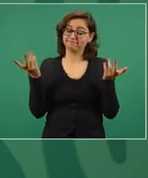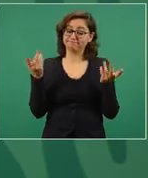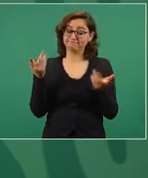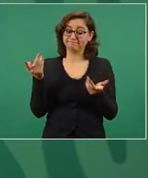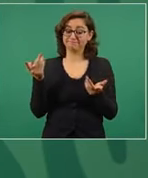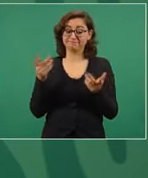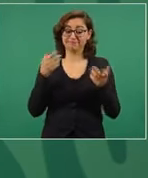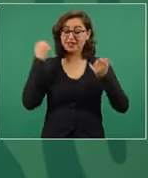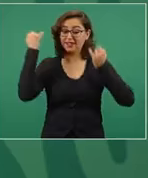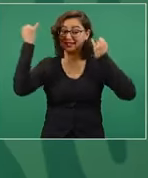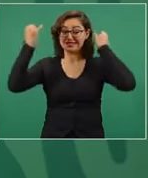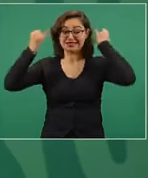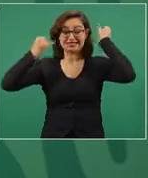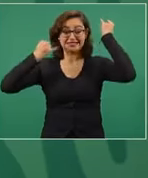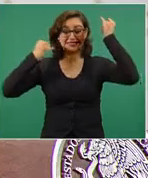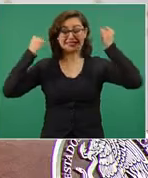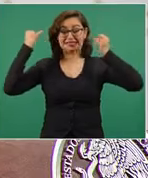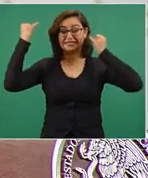Toda una